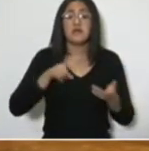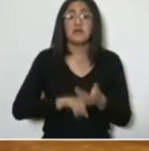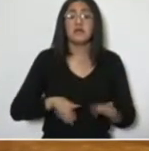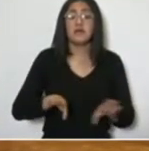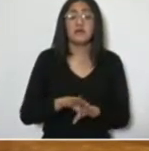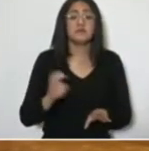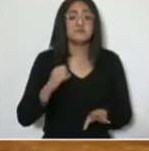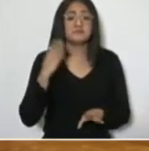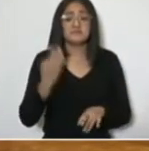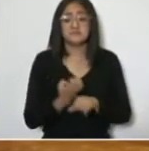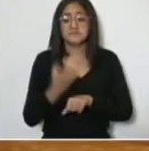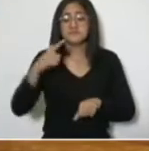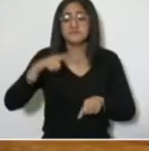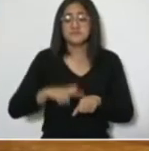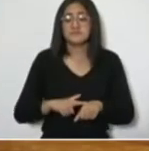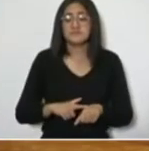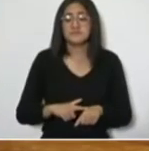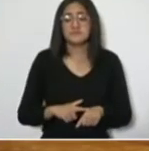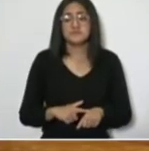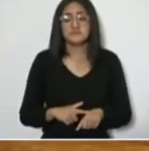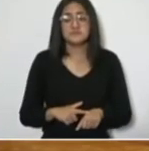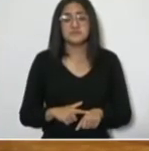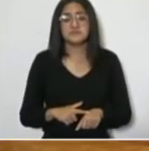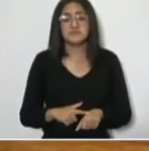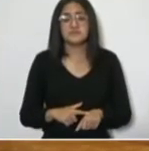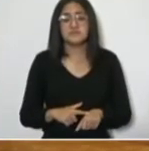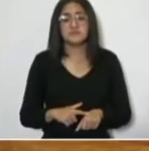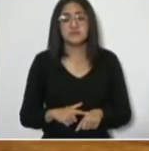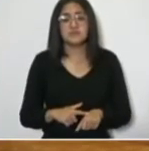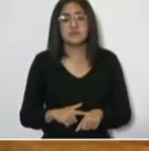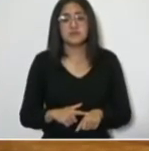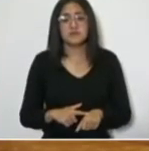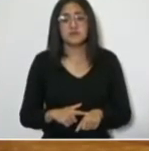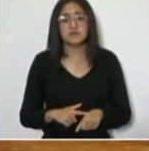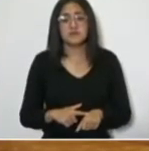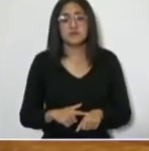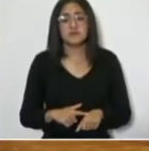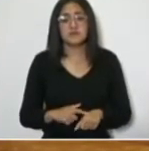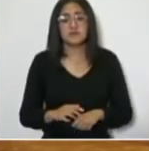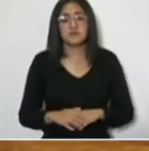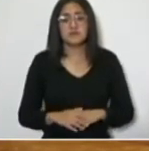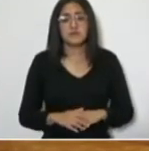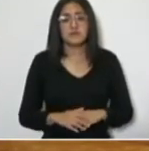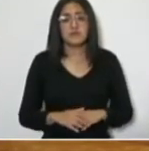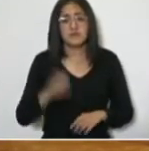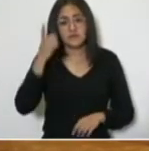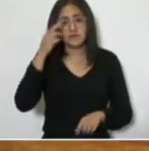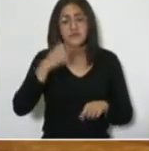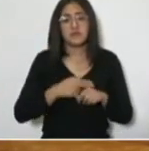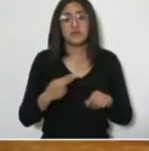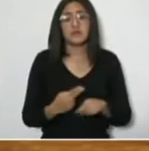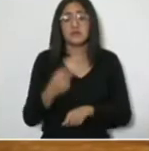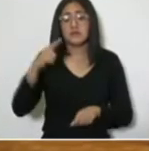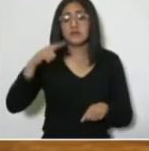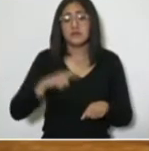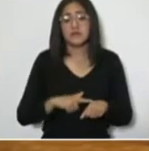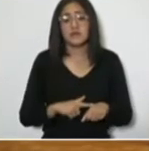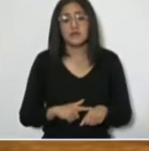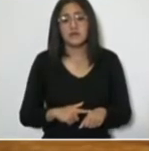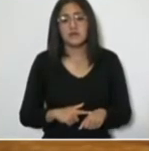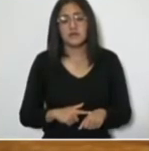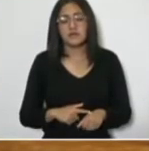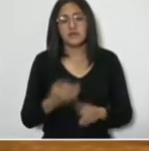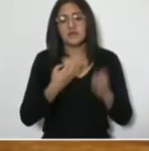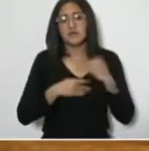Asamblea Estatal. Viene un delegado, según sé, de la Ciudad de México, de la Dirección Nacional. Va a haber todas